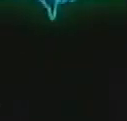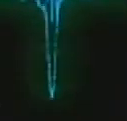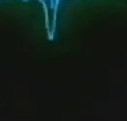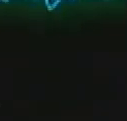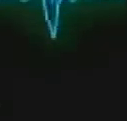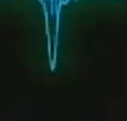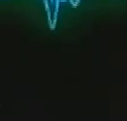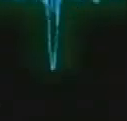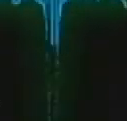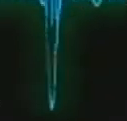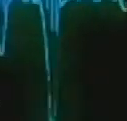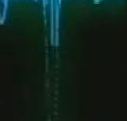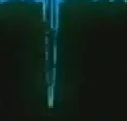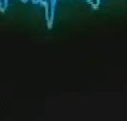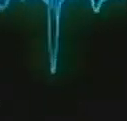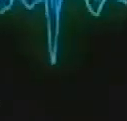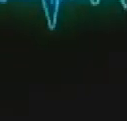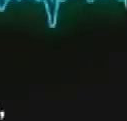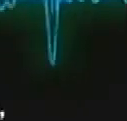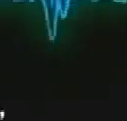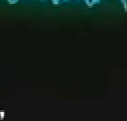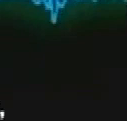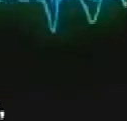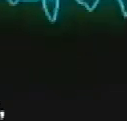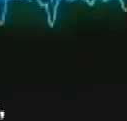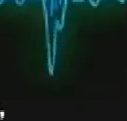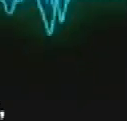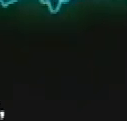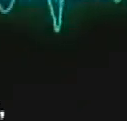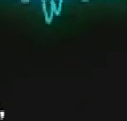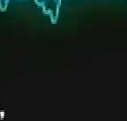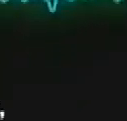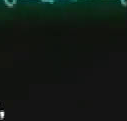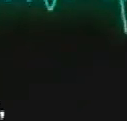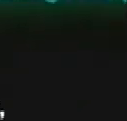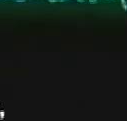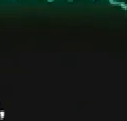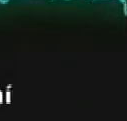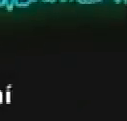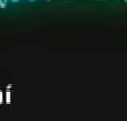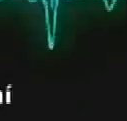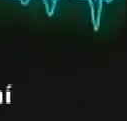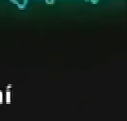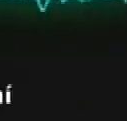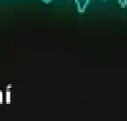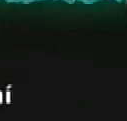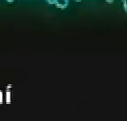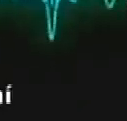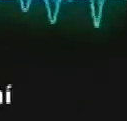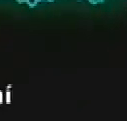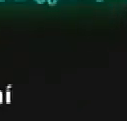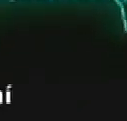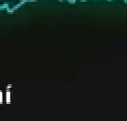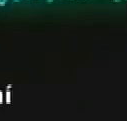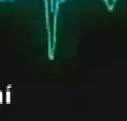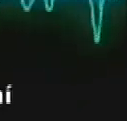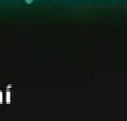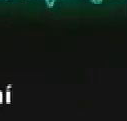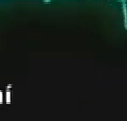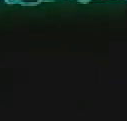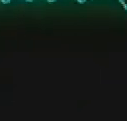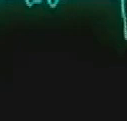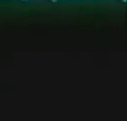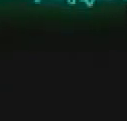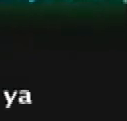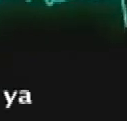voy a pasarte la ubicación por GPS del sitio que voy a escoger. Dime cuántos metros hay de ahí al